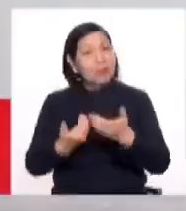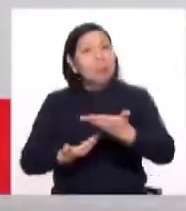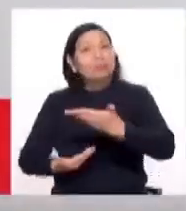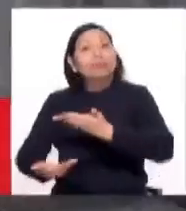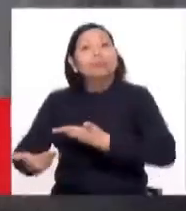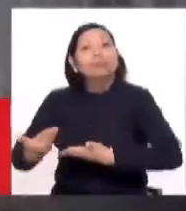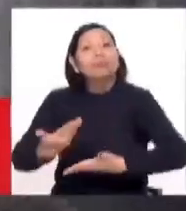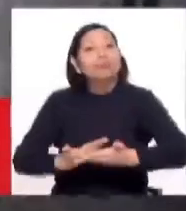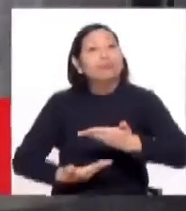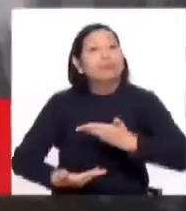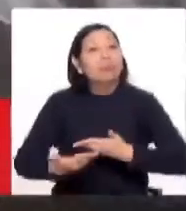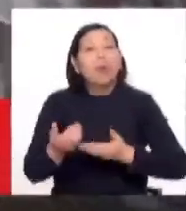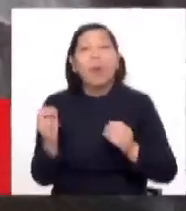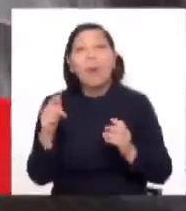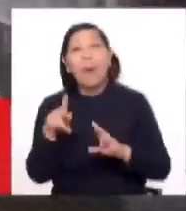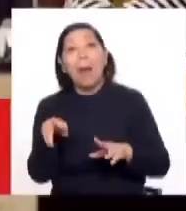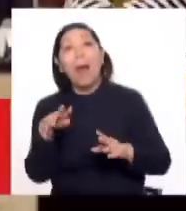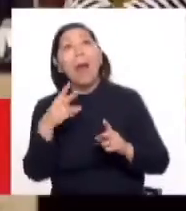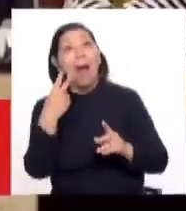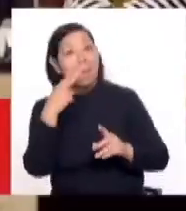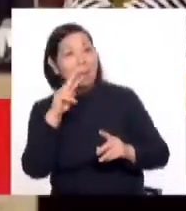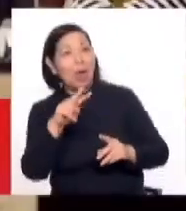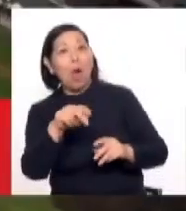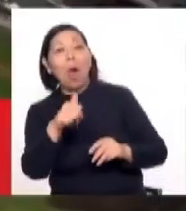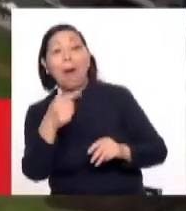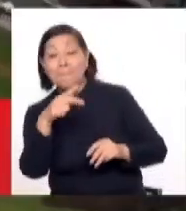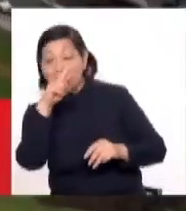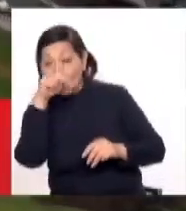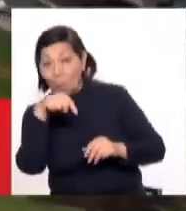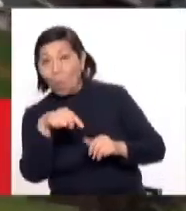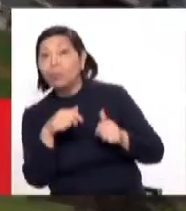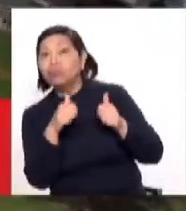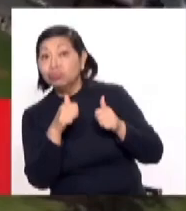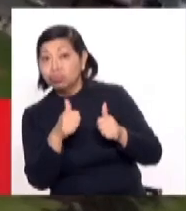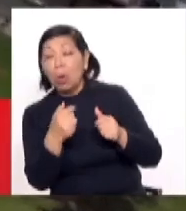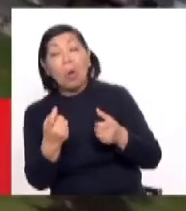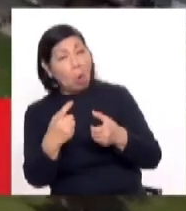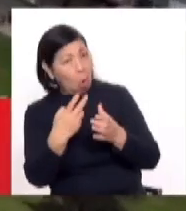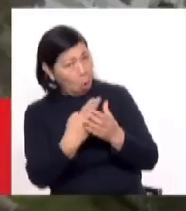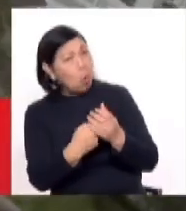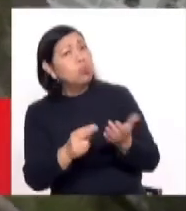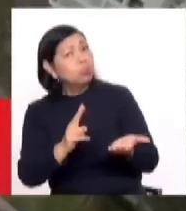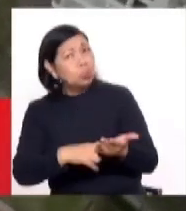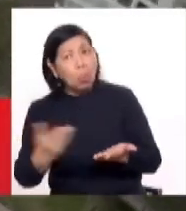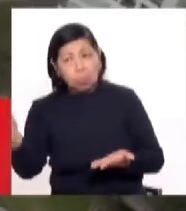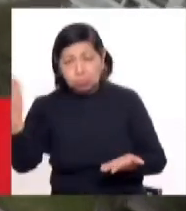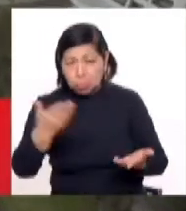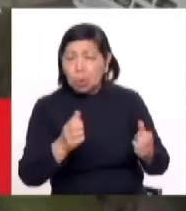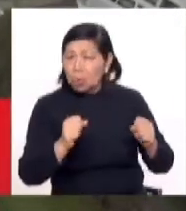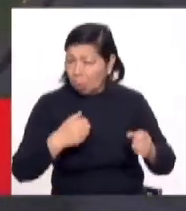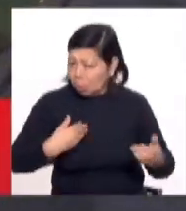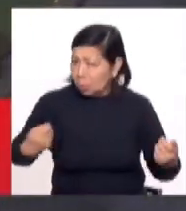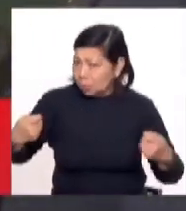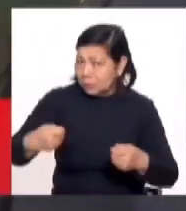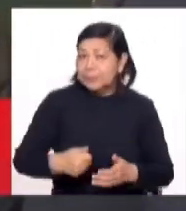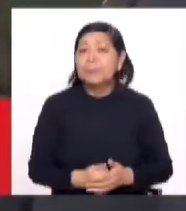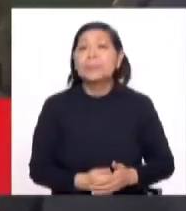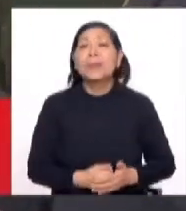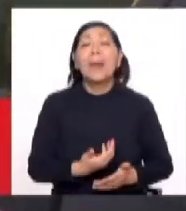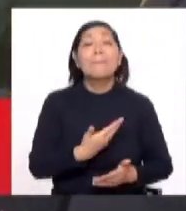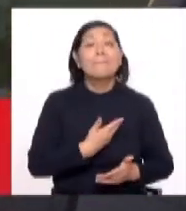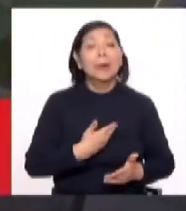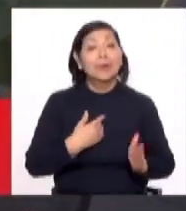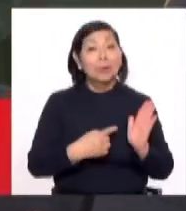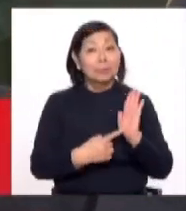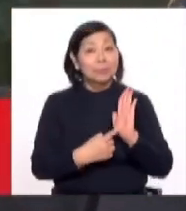para continuar fortaleciendo la imagen Internacional del Perú como un socio confiable para los inversionistas e la presidenta